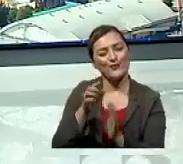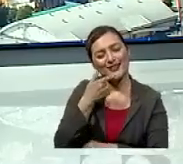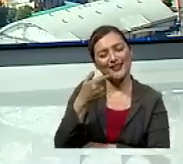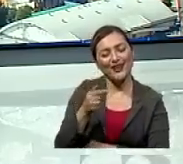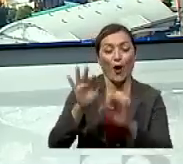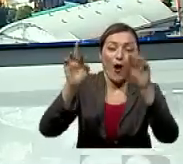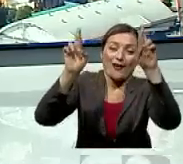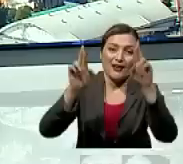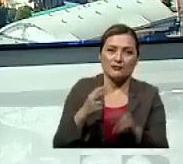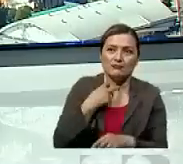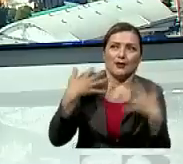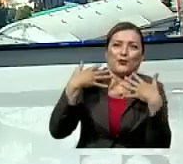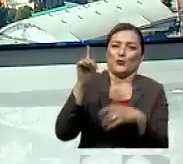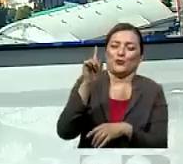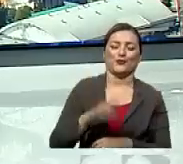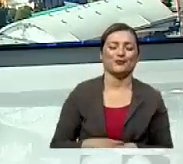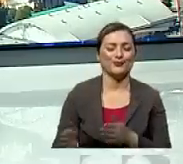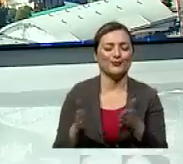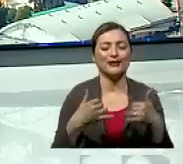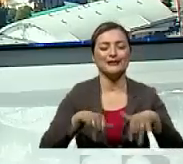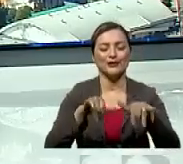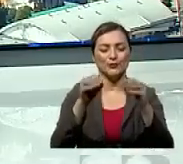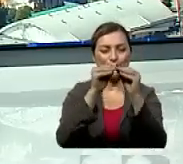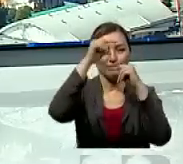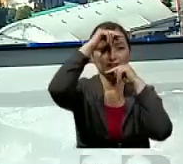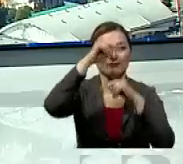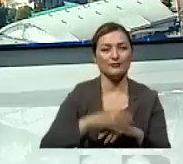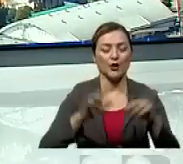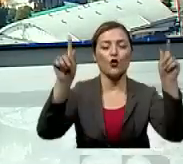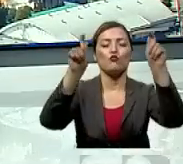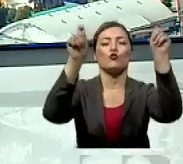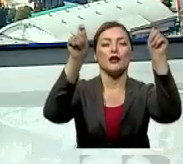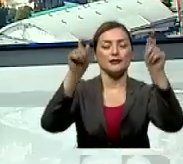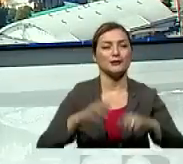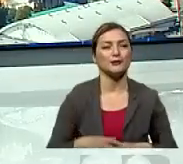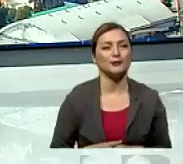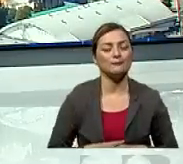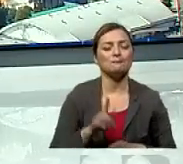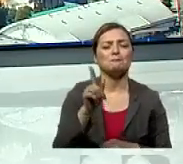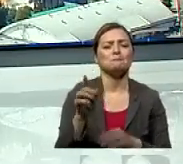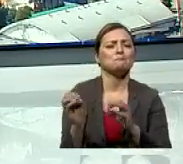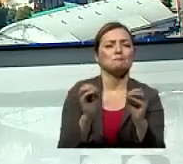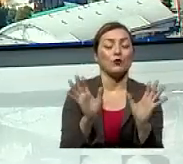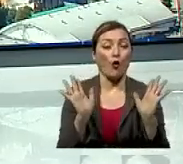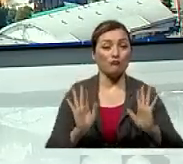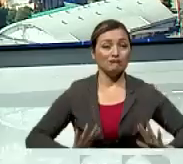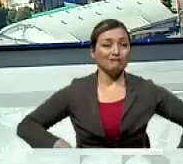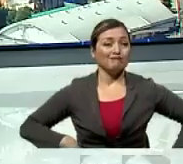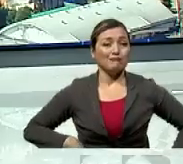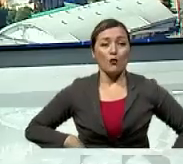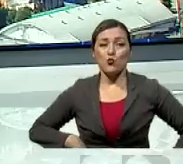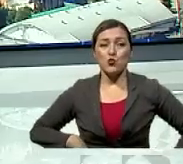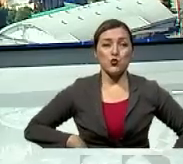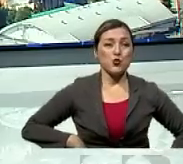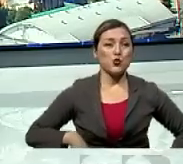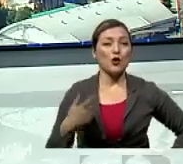asuste. Vamos a continuar con más noticias. Así es. La Fundación Sin Pies organiza una pasarela de modas con el objetivo de